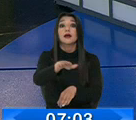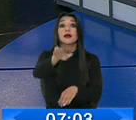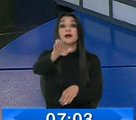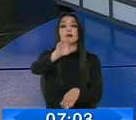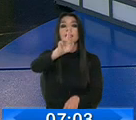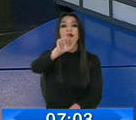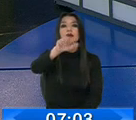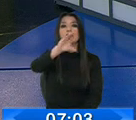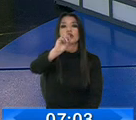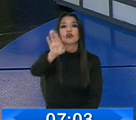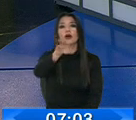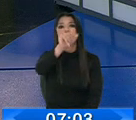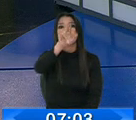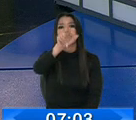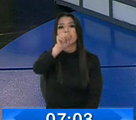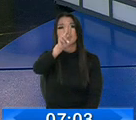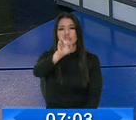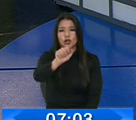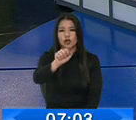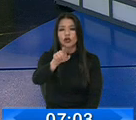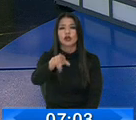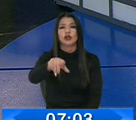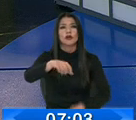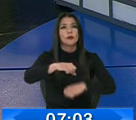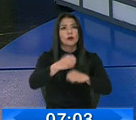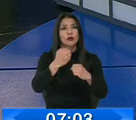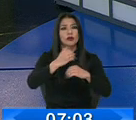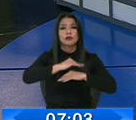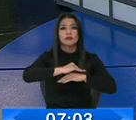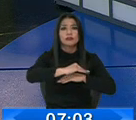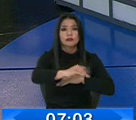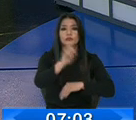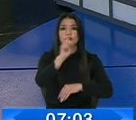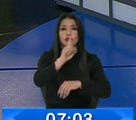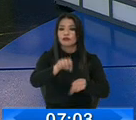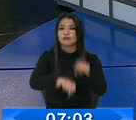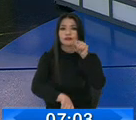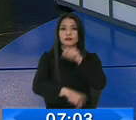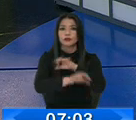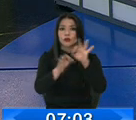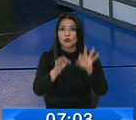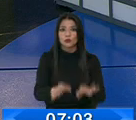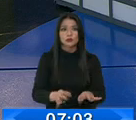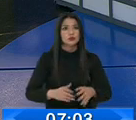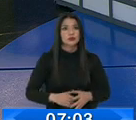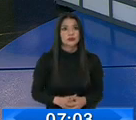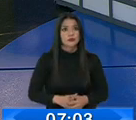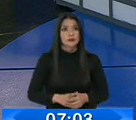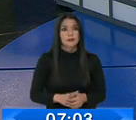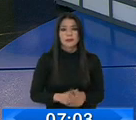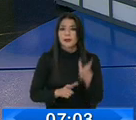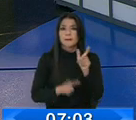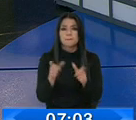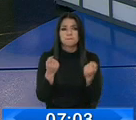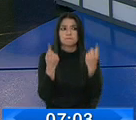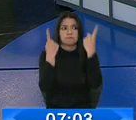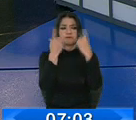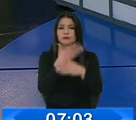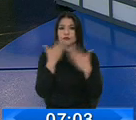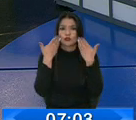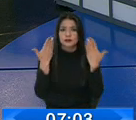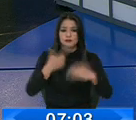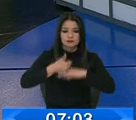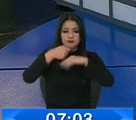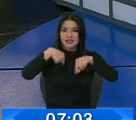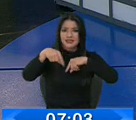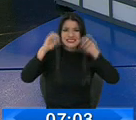Janeiro, Bogotá, todas estas zonas que van hacia la Avenida América, están pavimentadas. Rompieron ese día. Entonces no, nadie sabía por dónde, no había gente de tránsito,